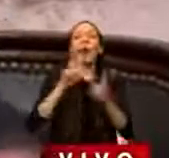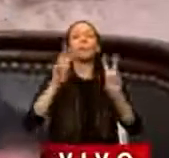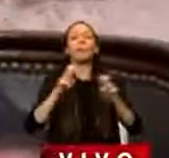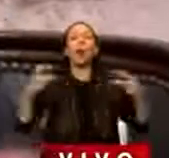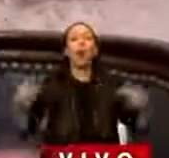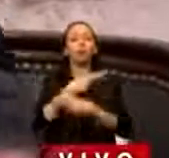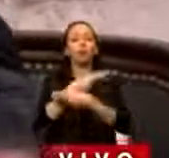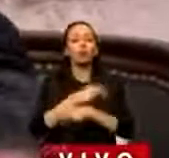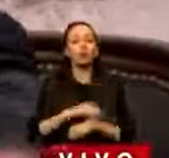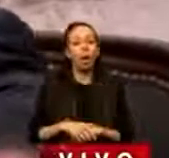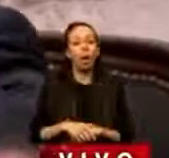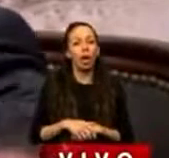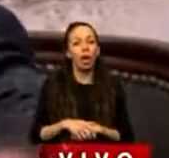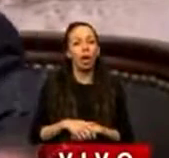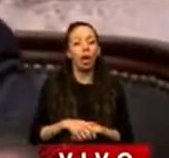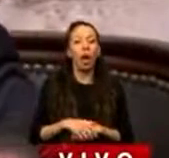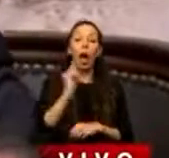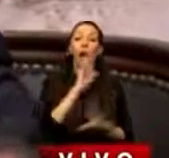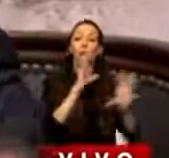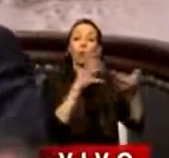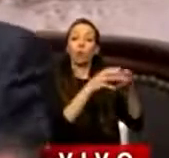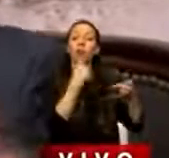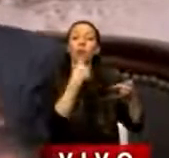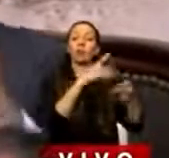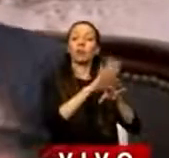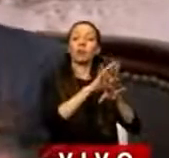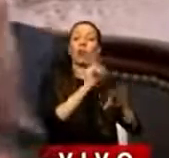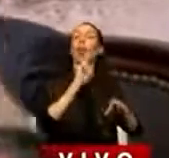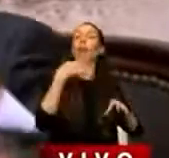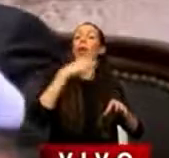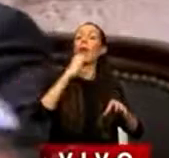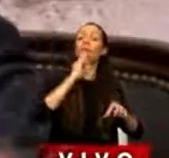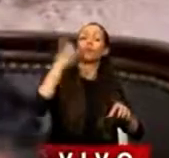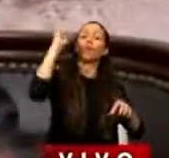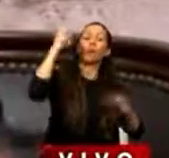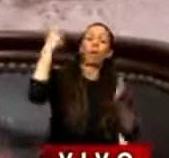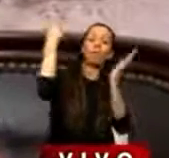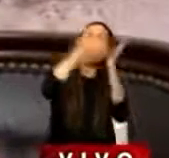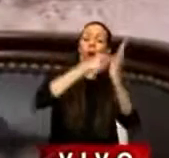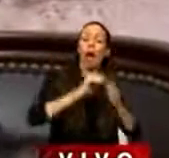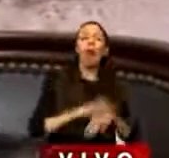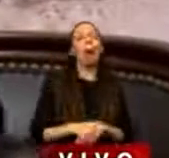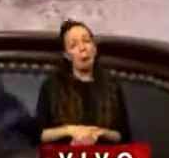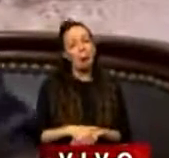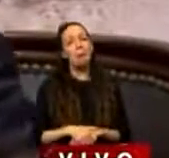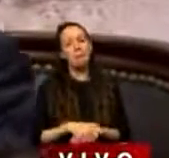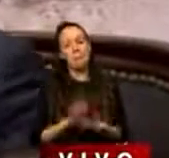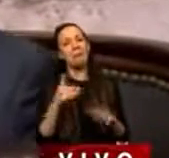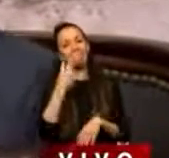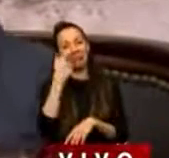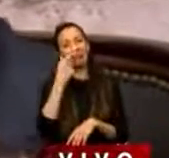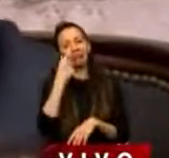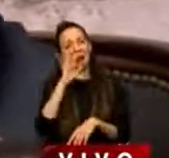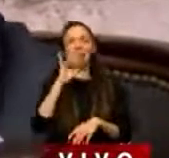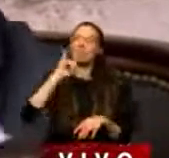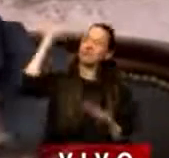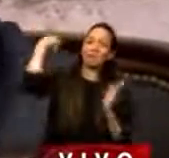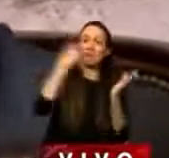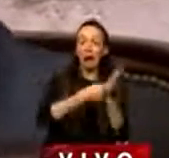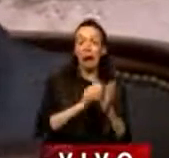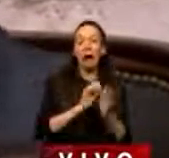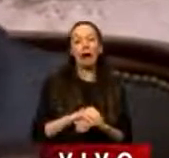Hay un grupo que dice que lo pague el acreedor. Muy interesante, digamos, la idea de que lo pague el acreedor, porque